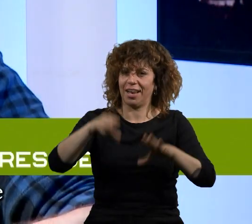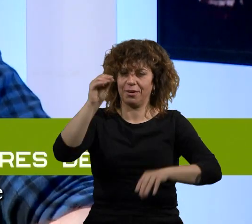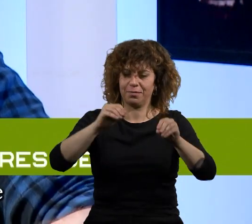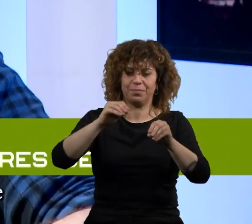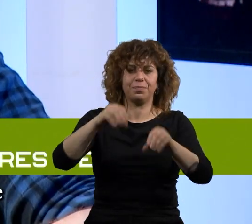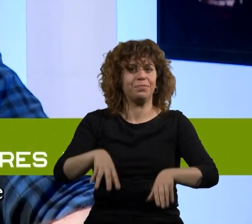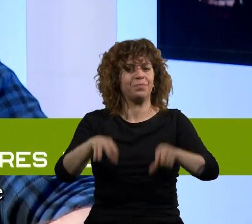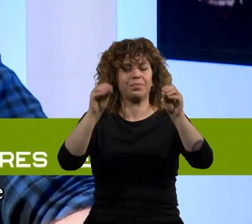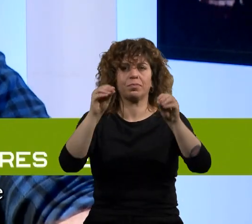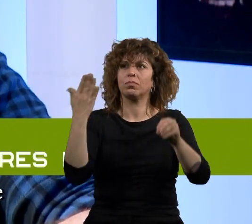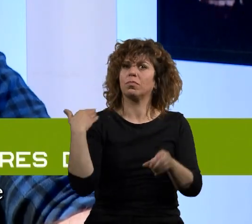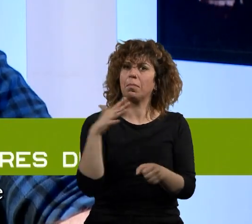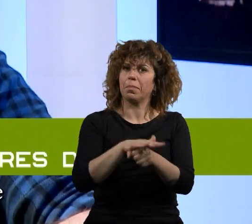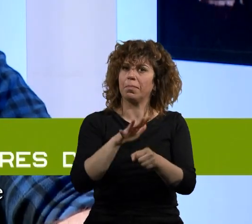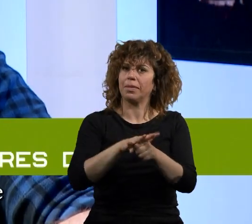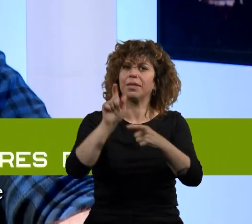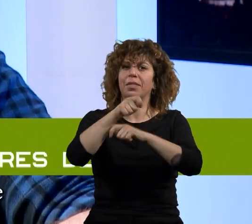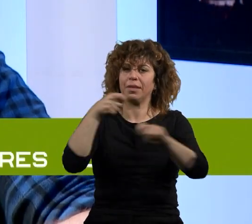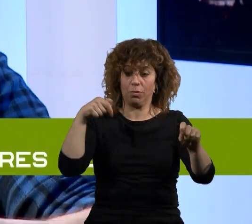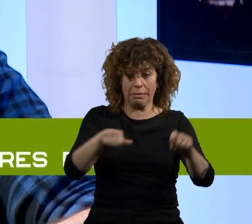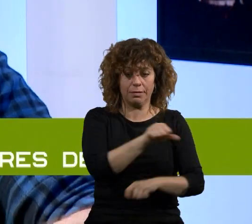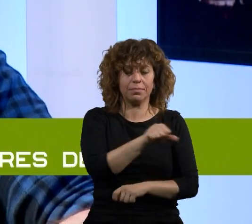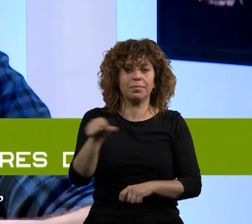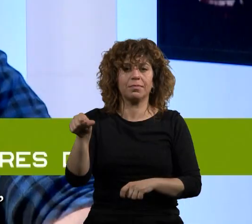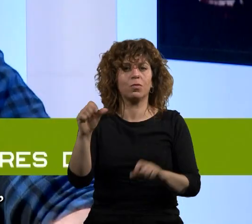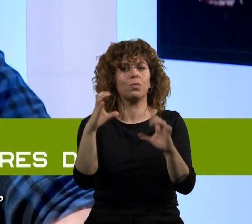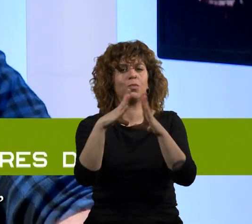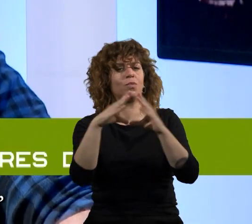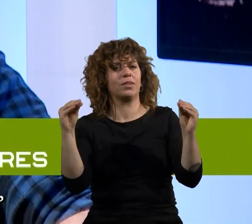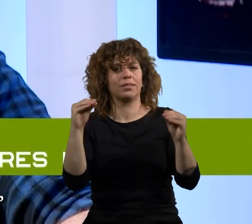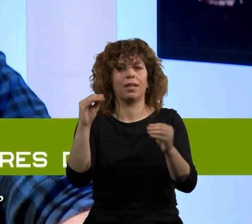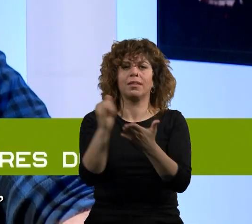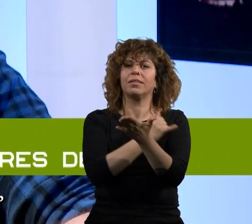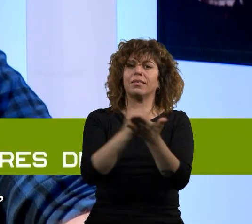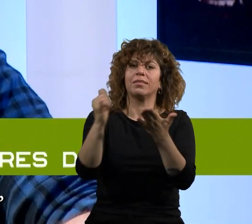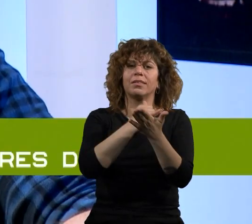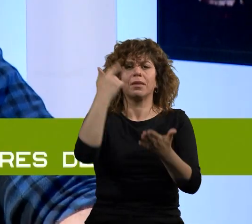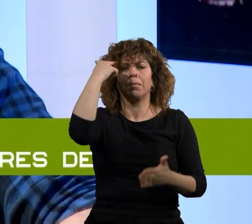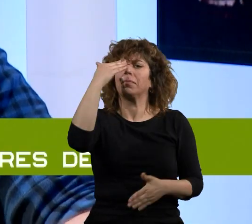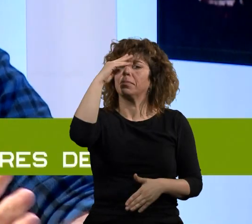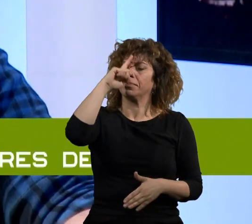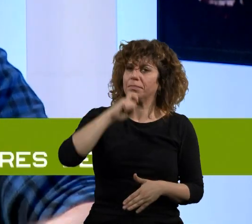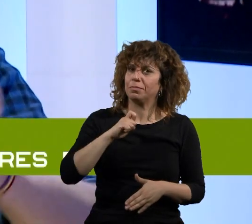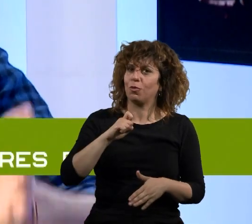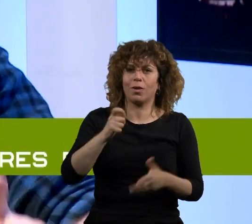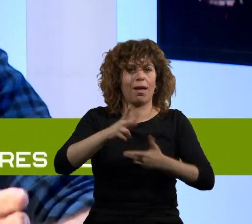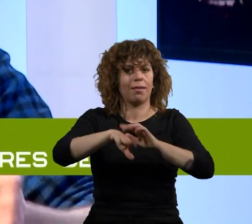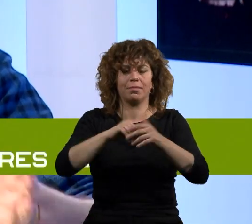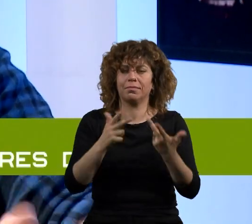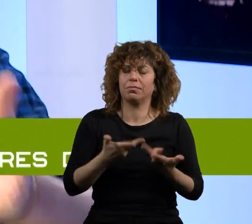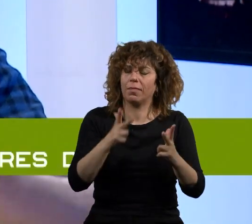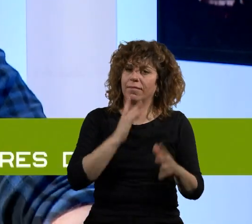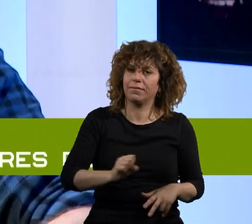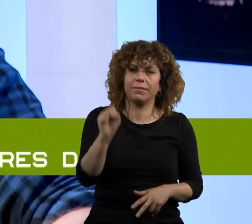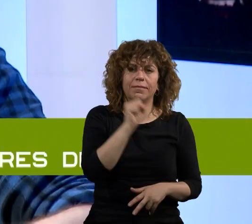semana, el martes, estuve en Zaragoza, en la universidad, en la Cátedra de Memoria Democrática, que también maravilloso. Desde aquí agradezco